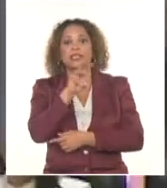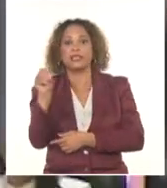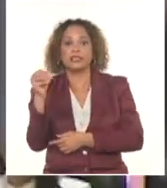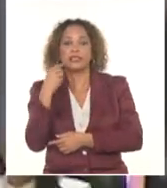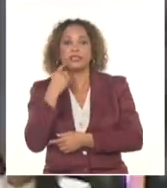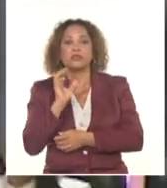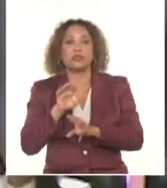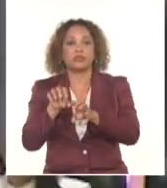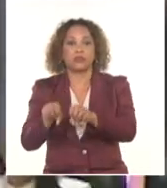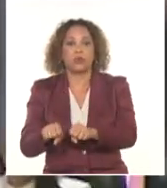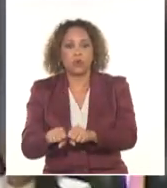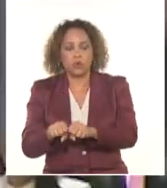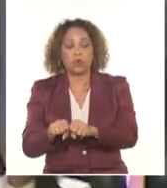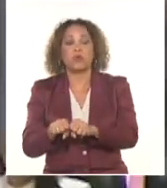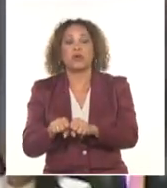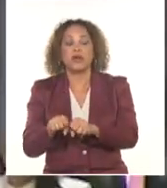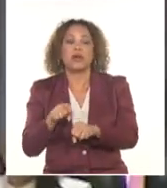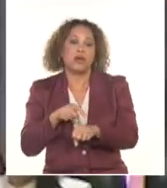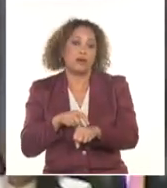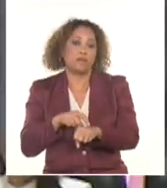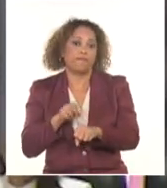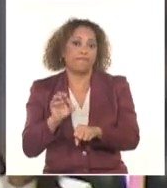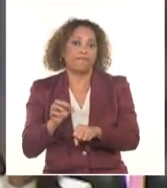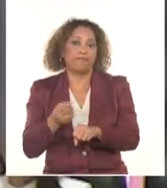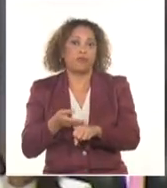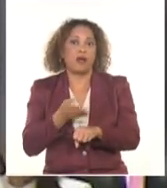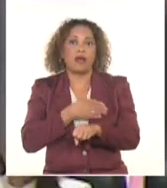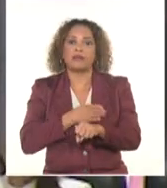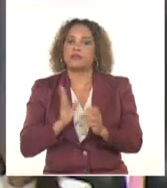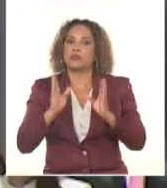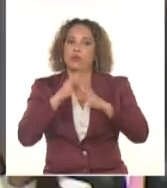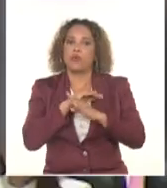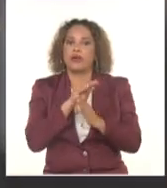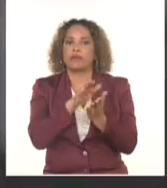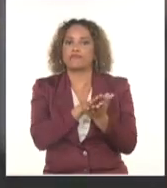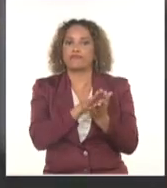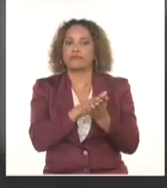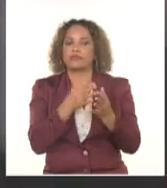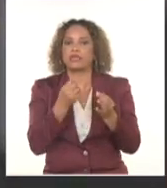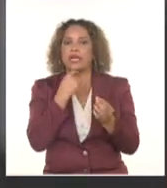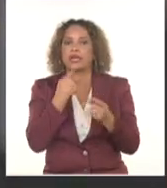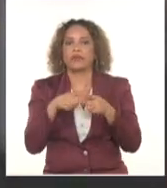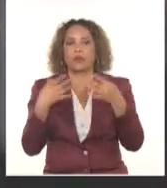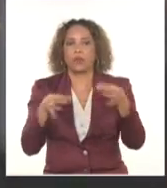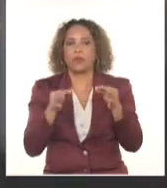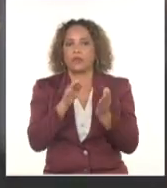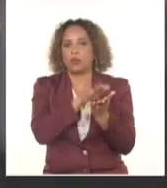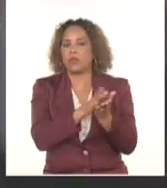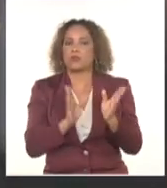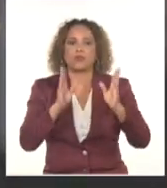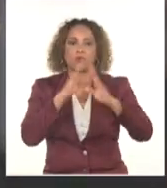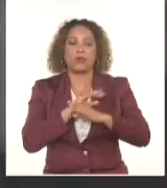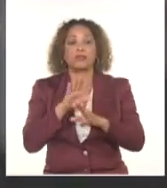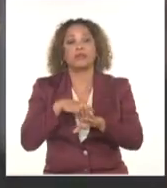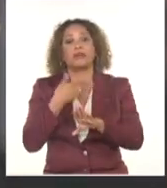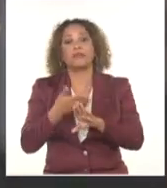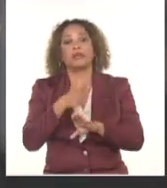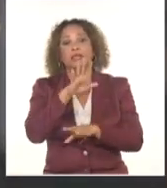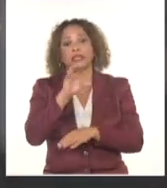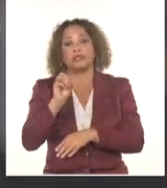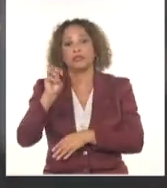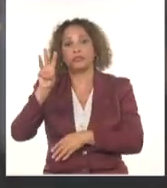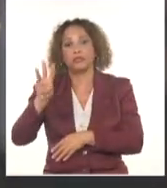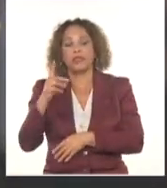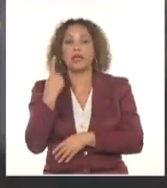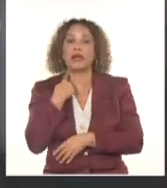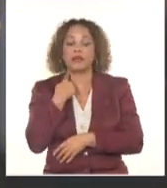colonia porque previo a ello no tenemos registros claros es decir después de al menos 503 años